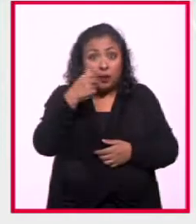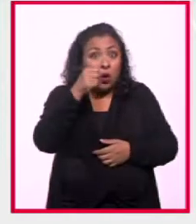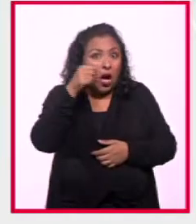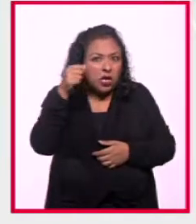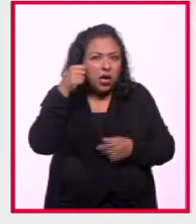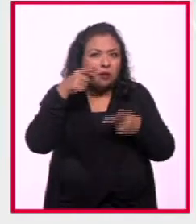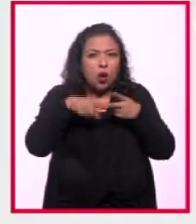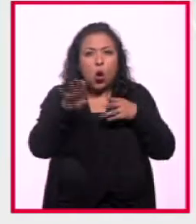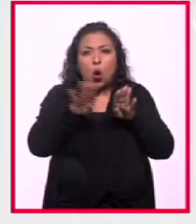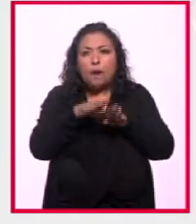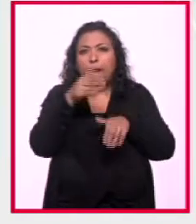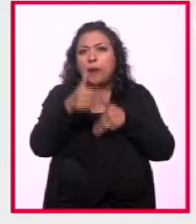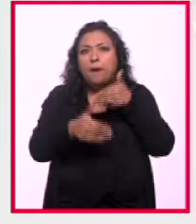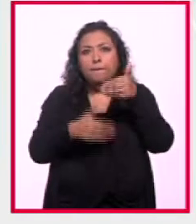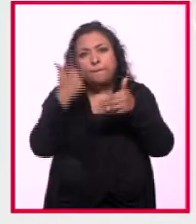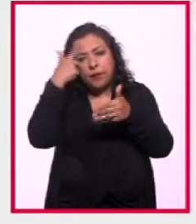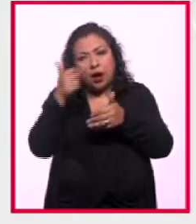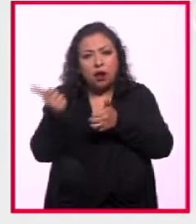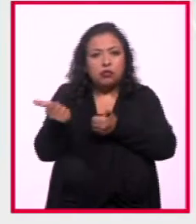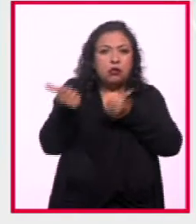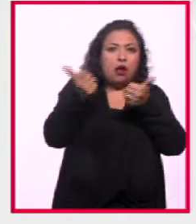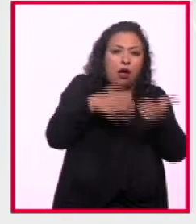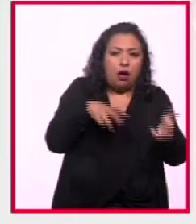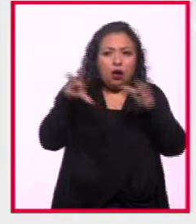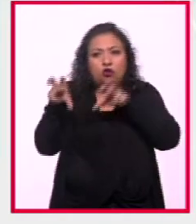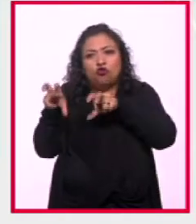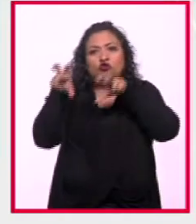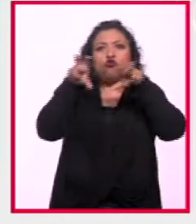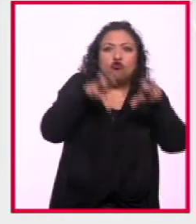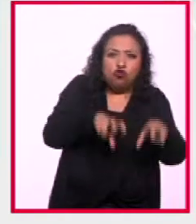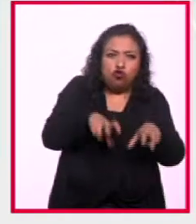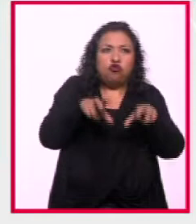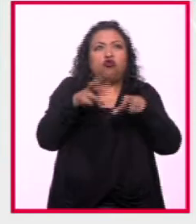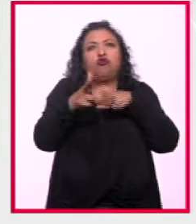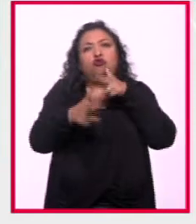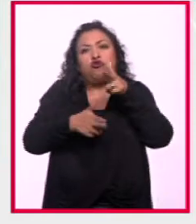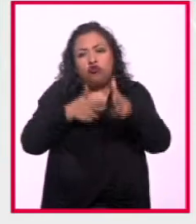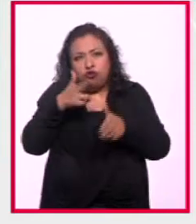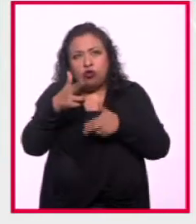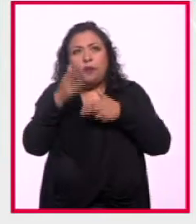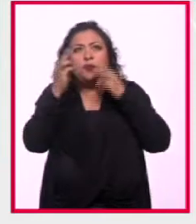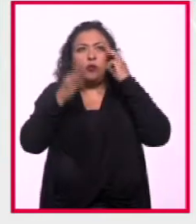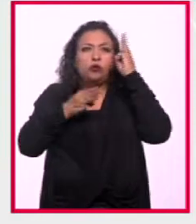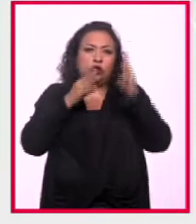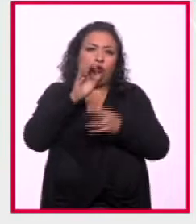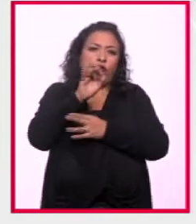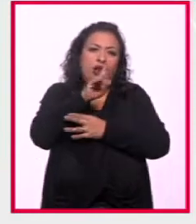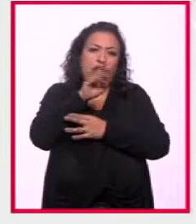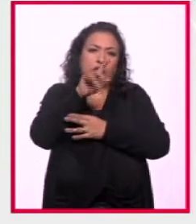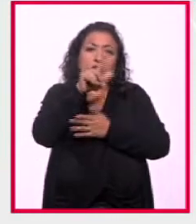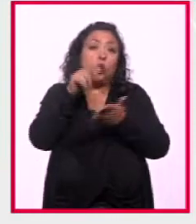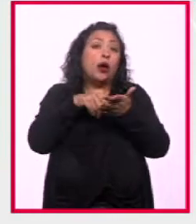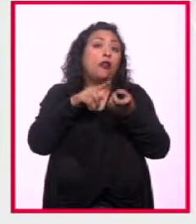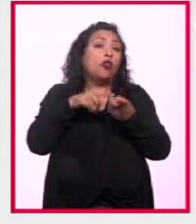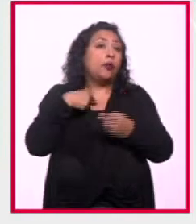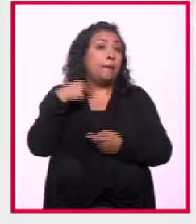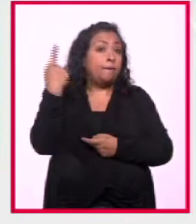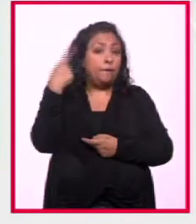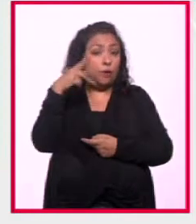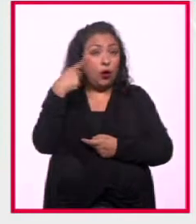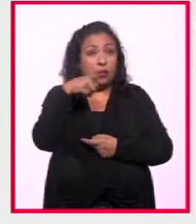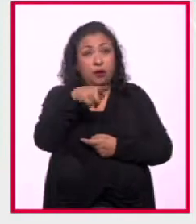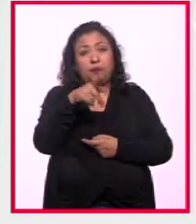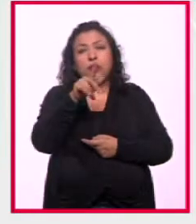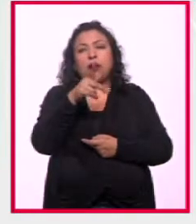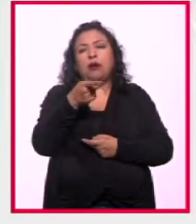todo este proceso de embalaje transporte que un parte del tren viene de el museo de los ferrocarriles allá en puebla esta